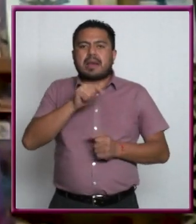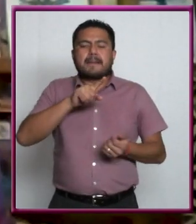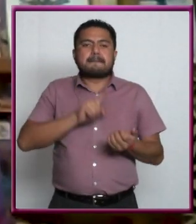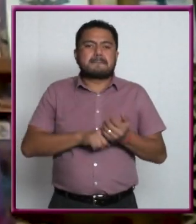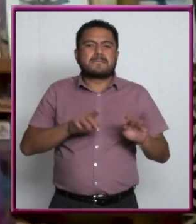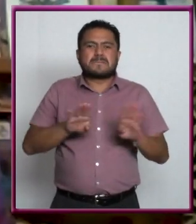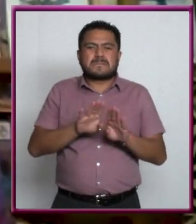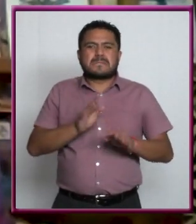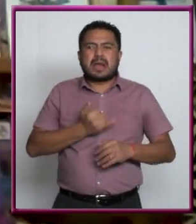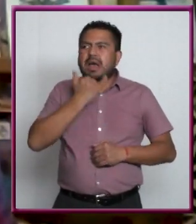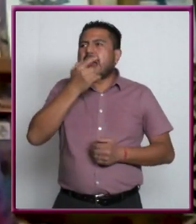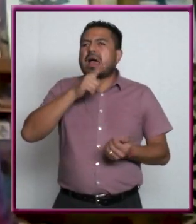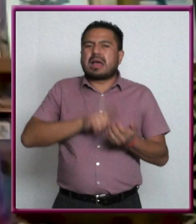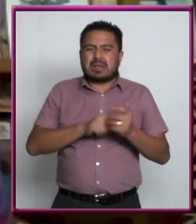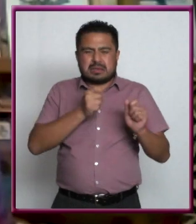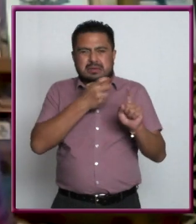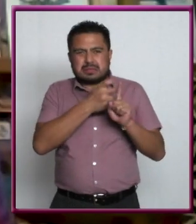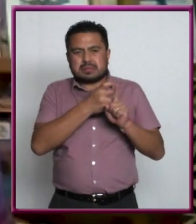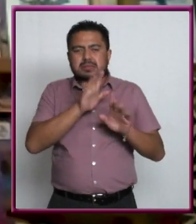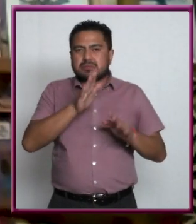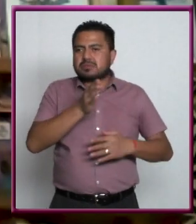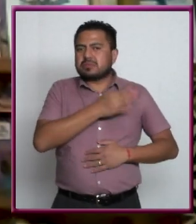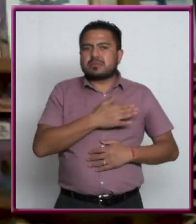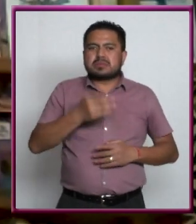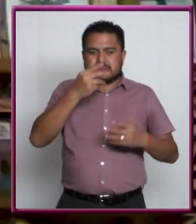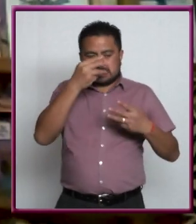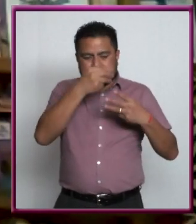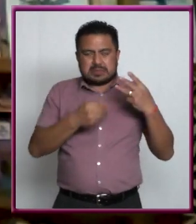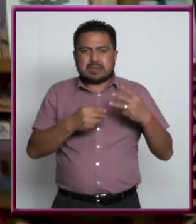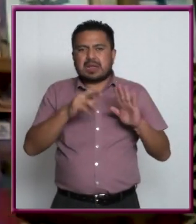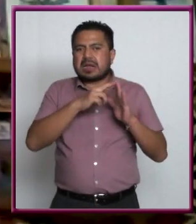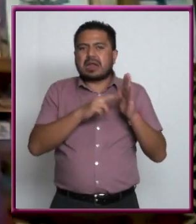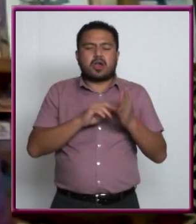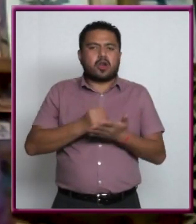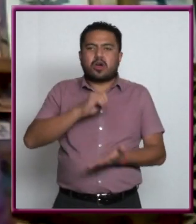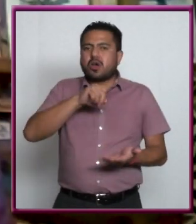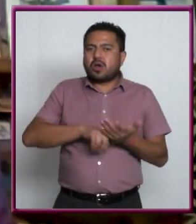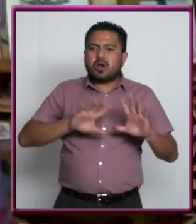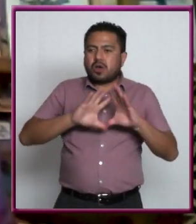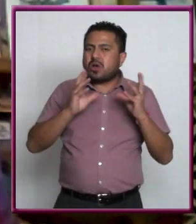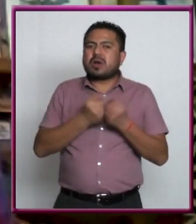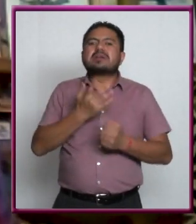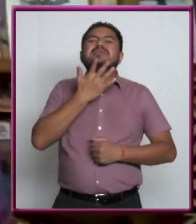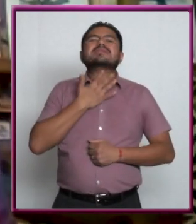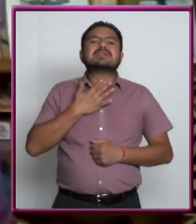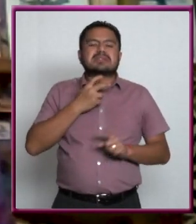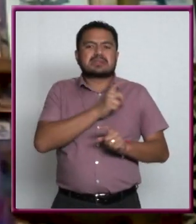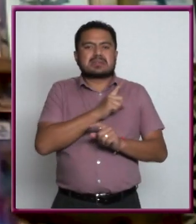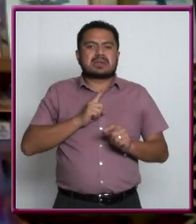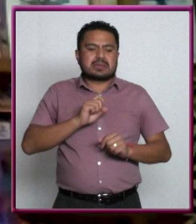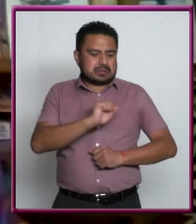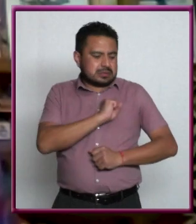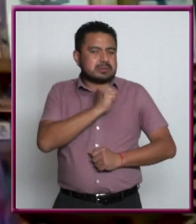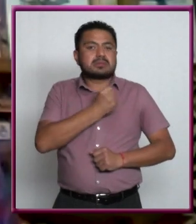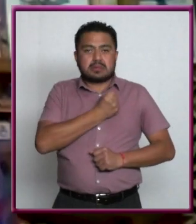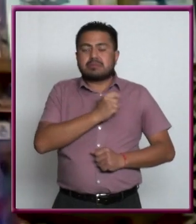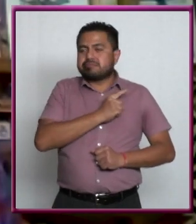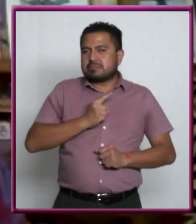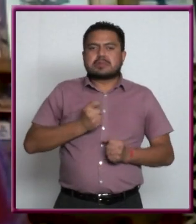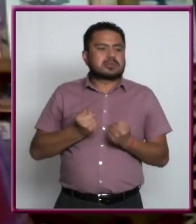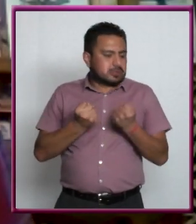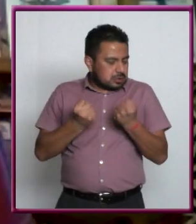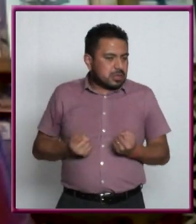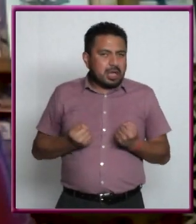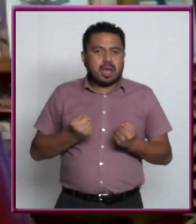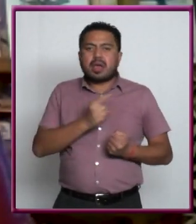haciendo algo, cometiendo un delito, no? Bueno, las 3 reglas de oro son que toda práctica erótica tiene que ser sana,